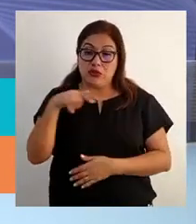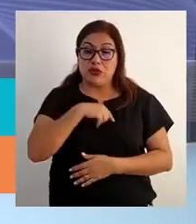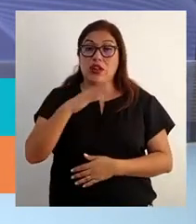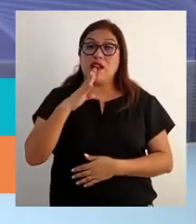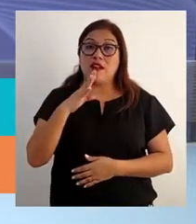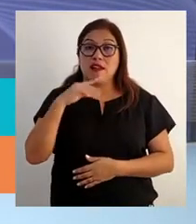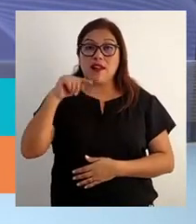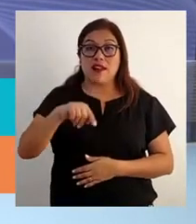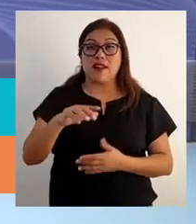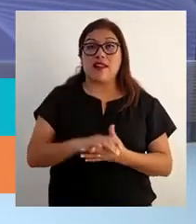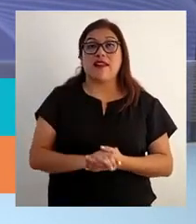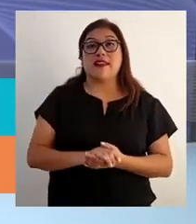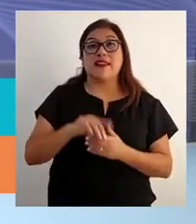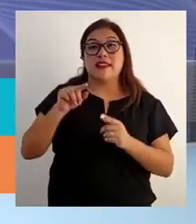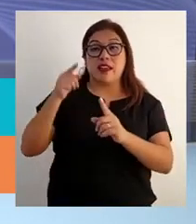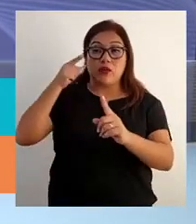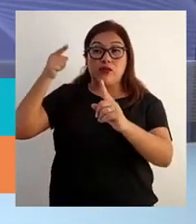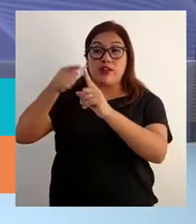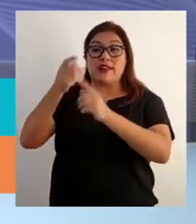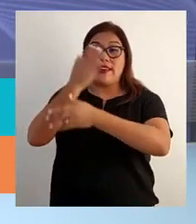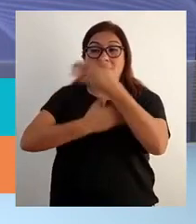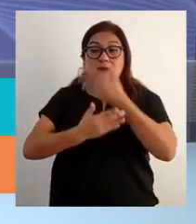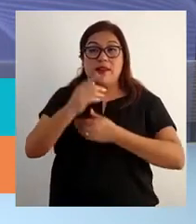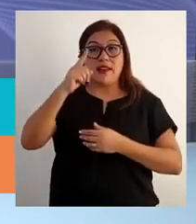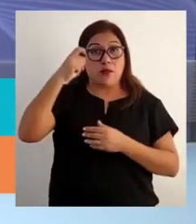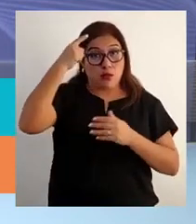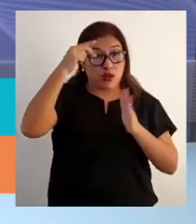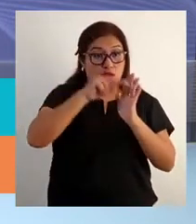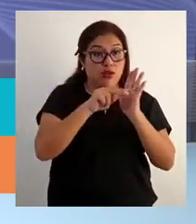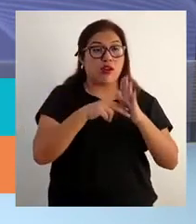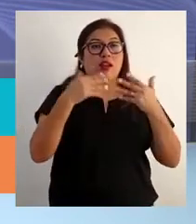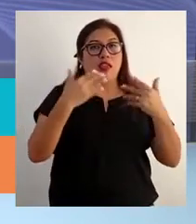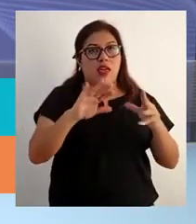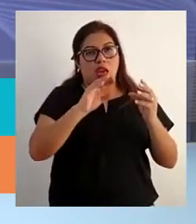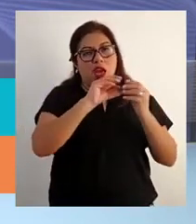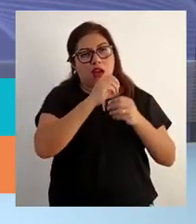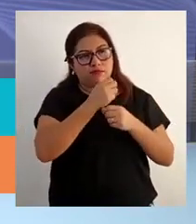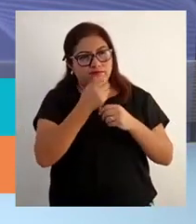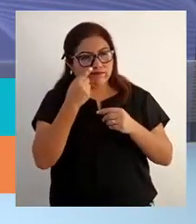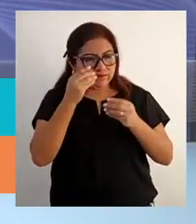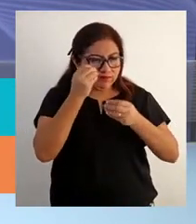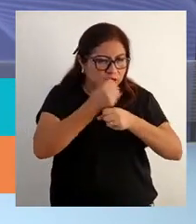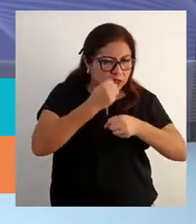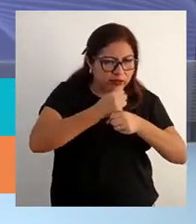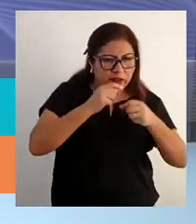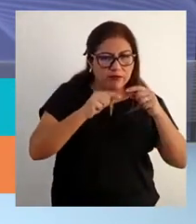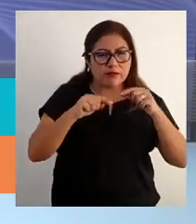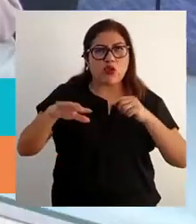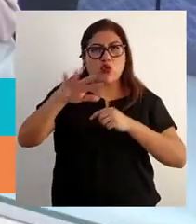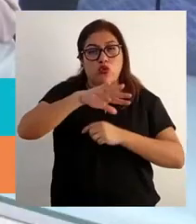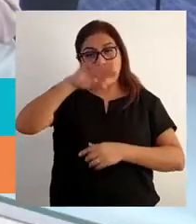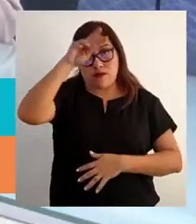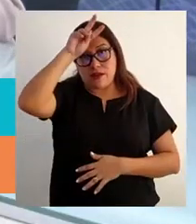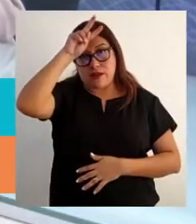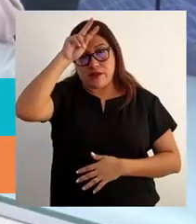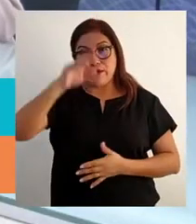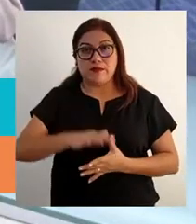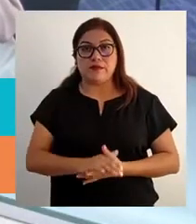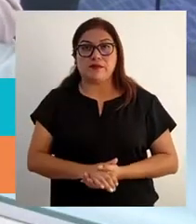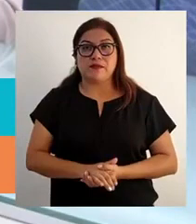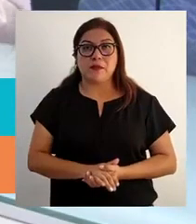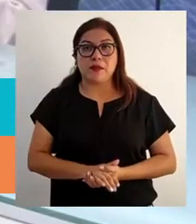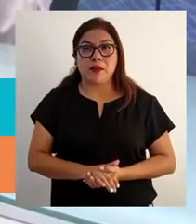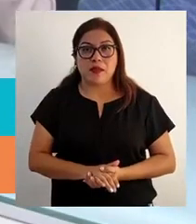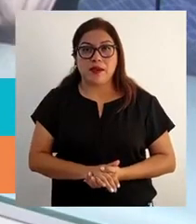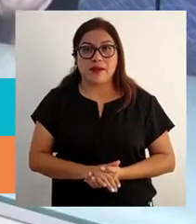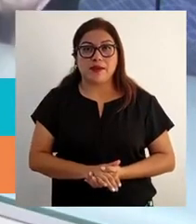eje de discapacidad, ¿no? De las políticas que se vienen desarrollando a nivel nacional. Bien, doctora, quisiera que le cuente a